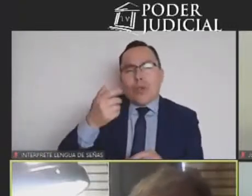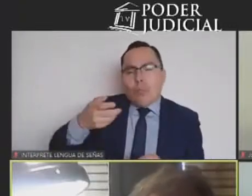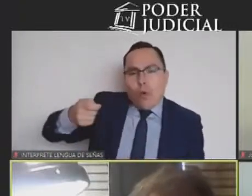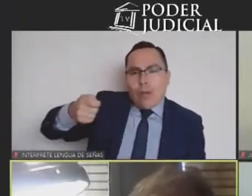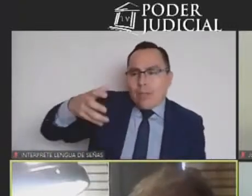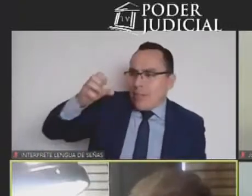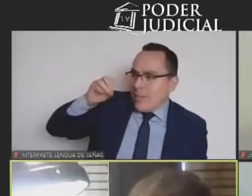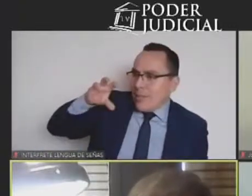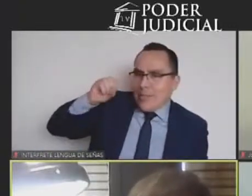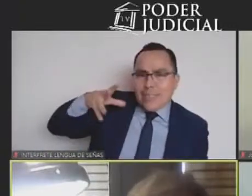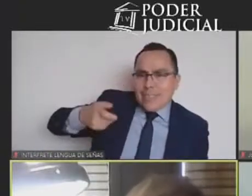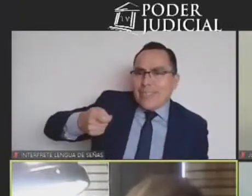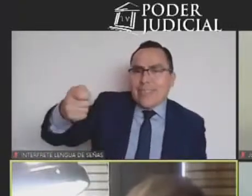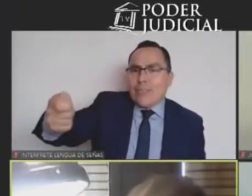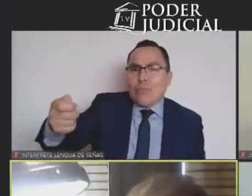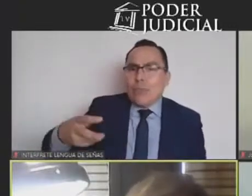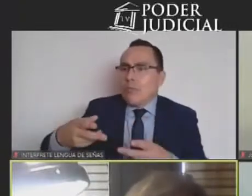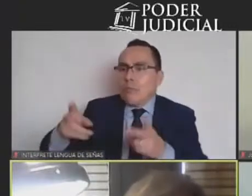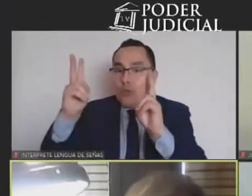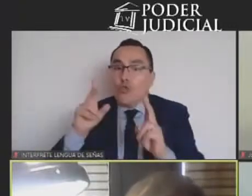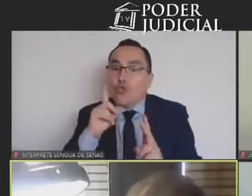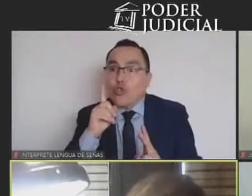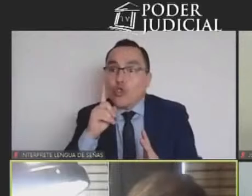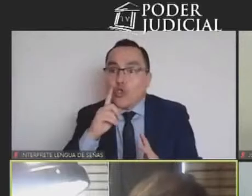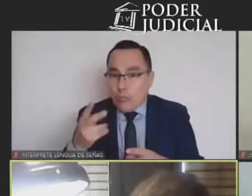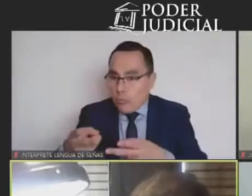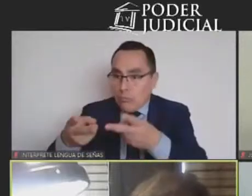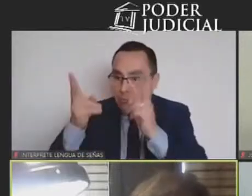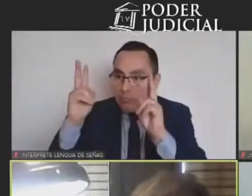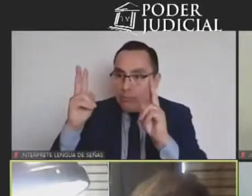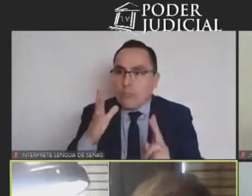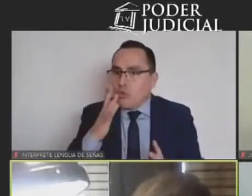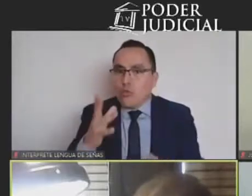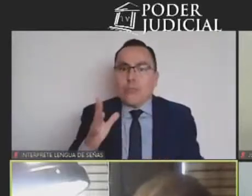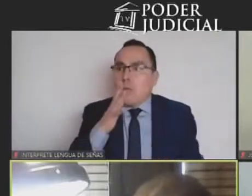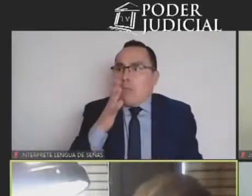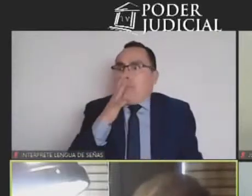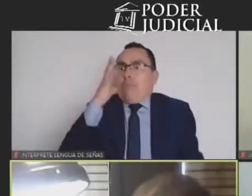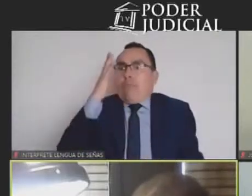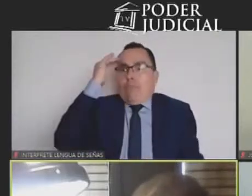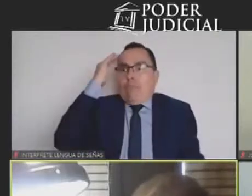ignoran, se tienen, ya, pero se ignoran. Entonces, hay